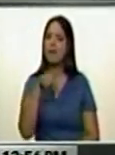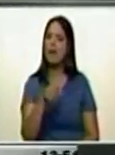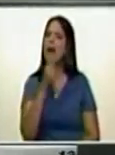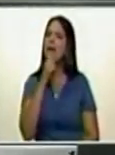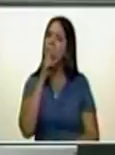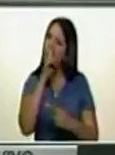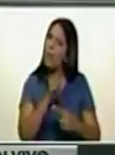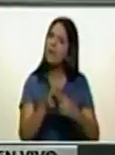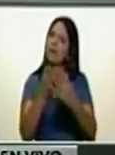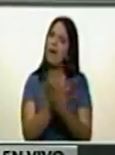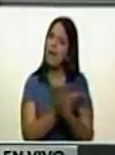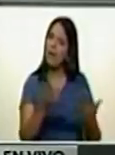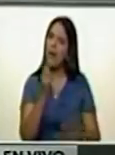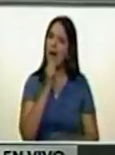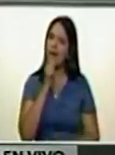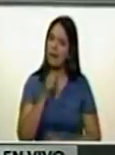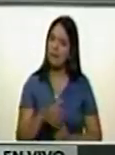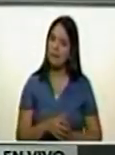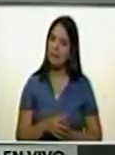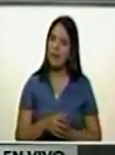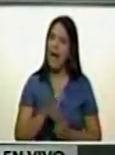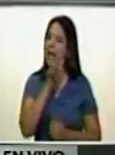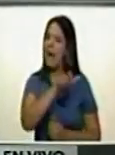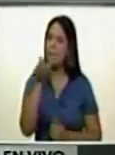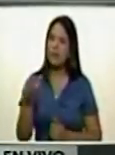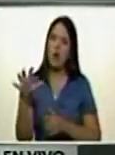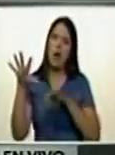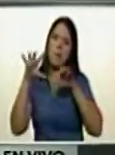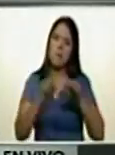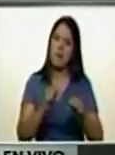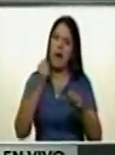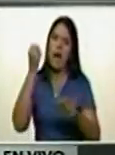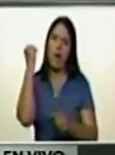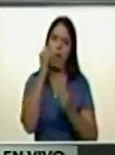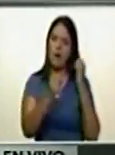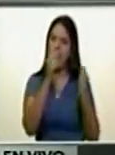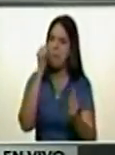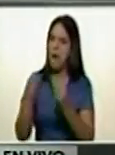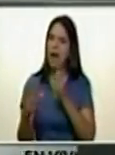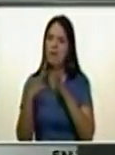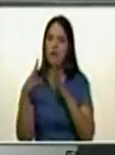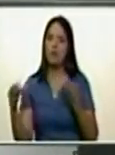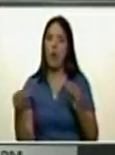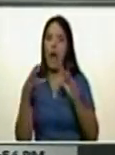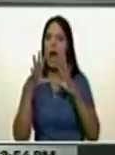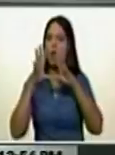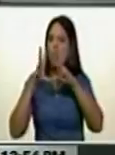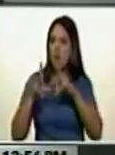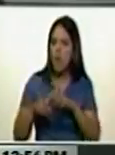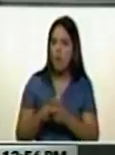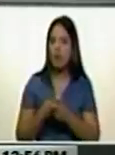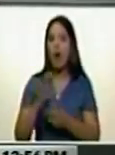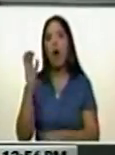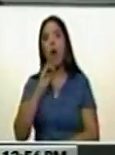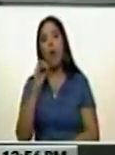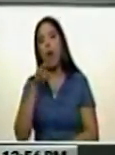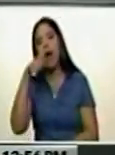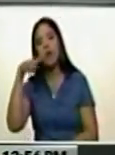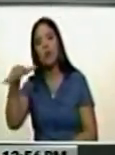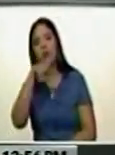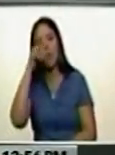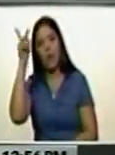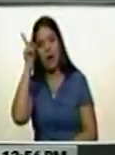hacen homenaje a ellos? ¿A los invasores, a los genocidas, a los saqueadores, a los corruptos o a nuestros pueblos